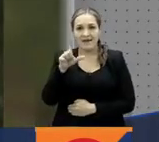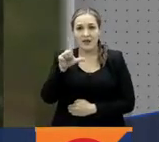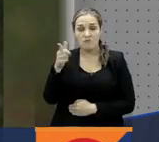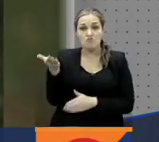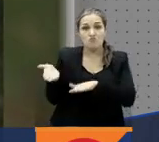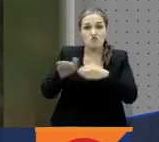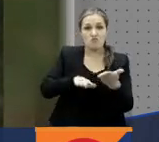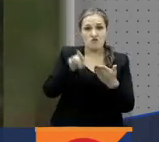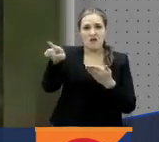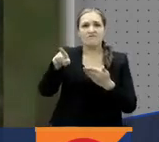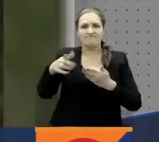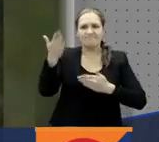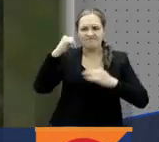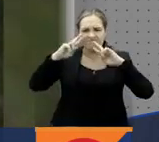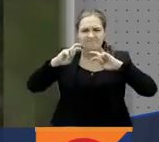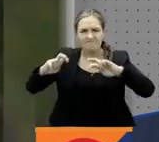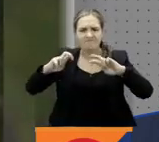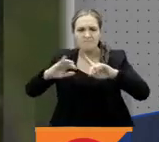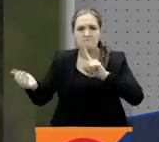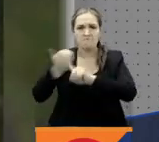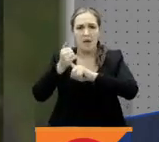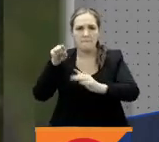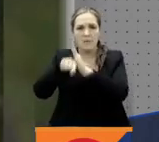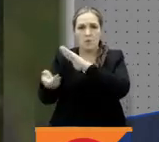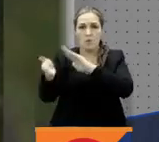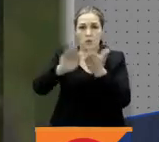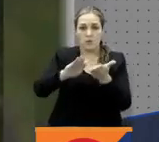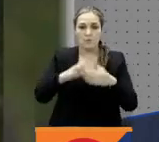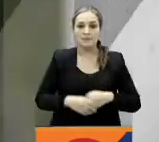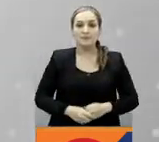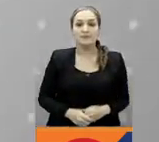Fabián, después de la Operación Samuel.